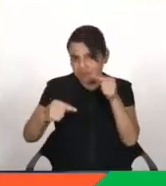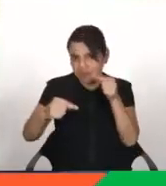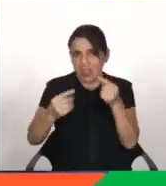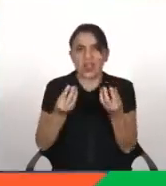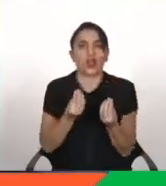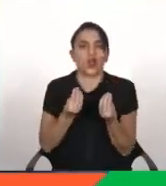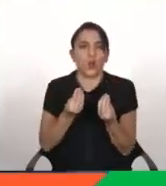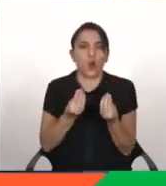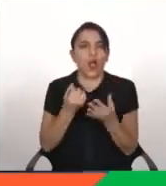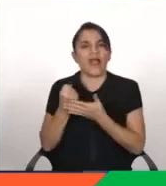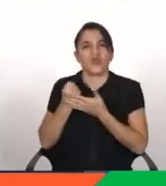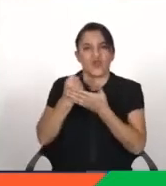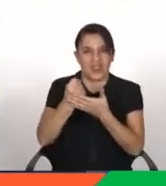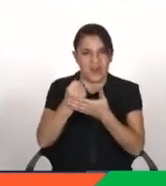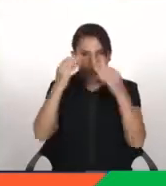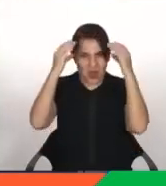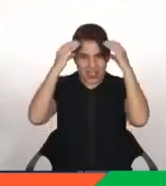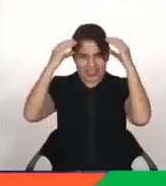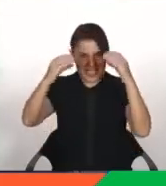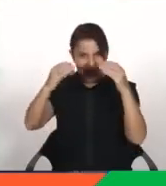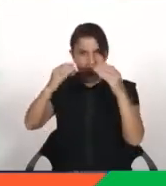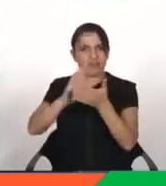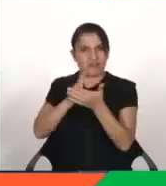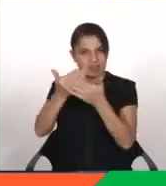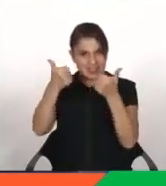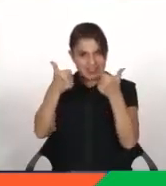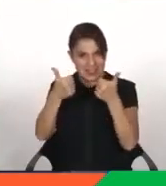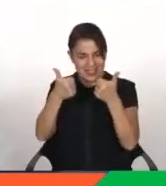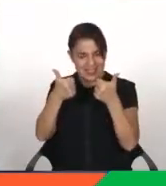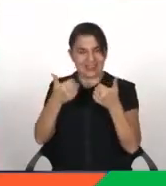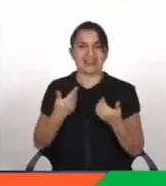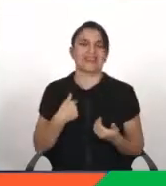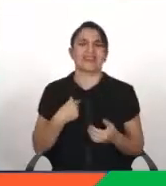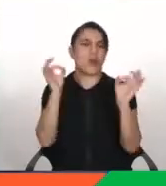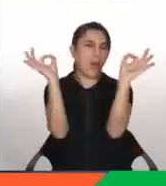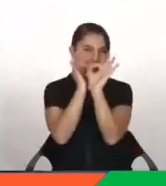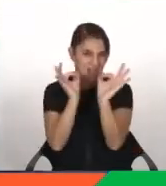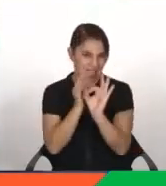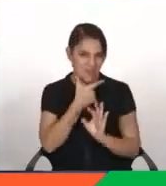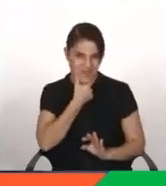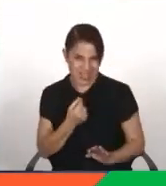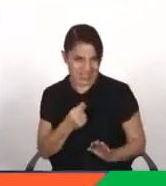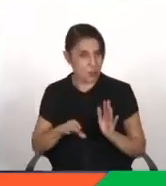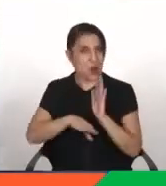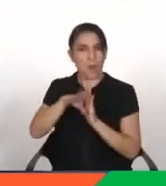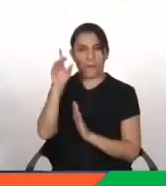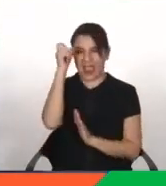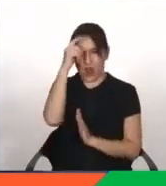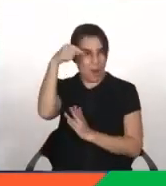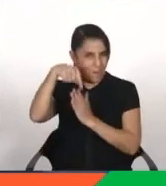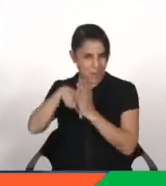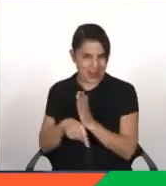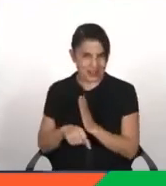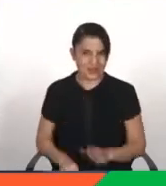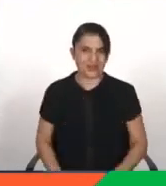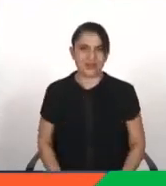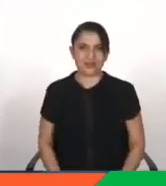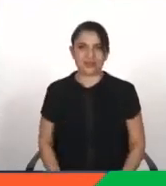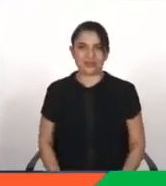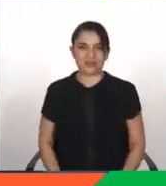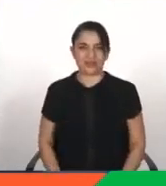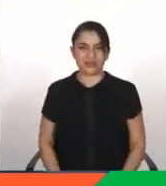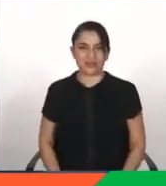que funcione. Dicho de forma muy básica, evidentemente es mucho más complejo que esto, ¿eh? Pero estoy aquí simplificando un poco y tomándome algunas licencias.